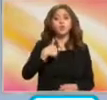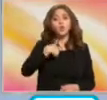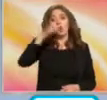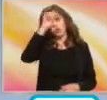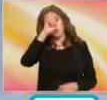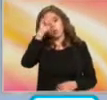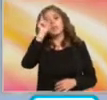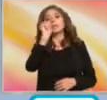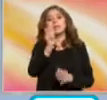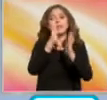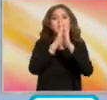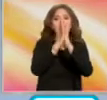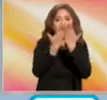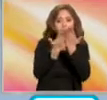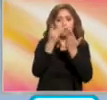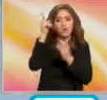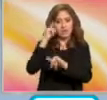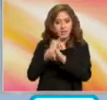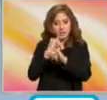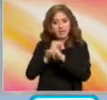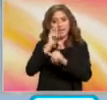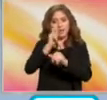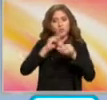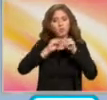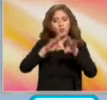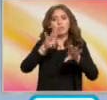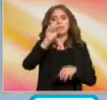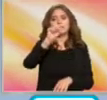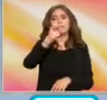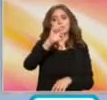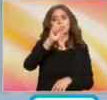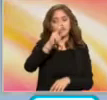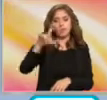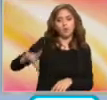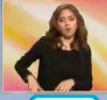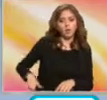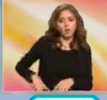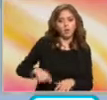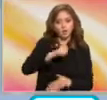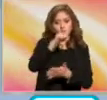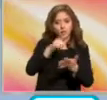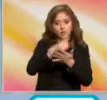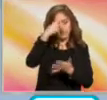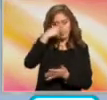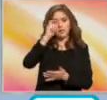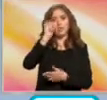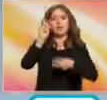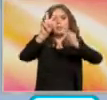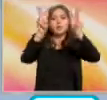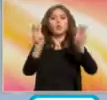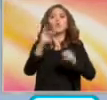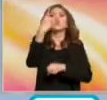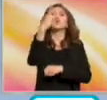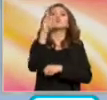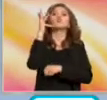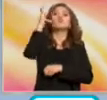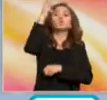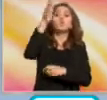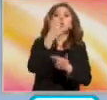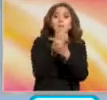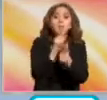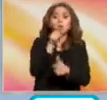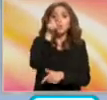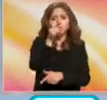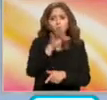que lo publicó la Secretaría de Educación Pública del Gobierno de la Ciudad de México y es Tu futuro en libertad. Entran, pueden imprimir ese